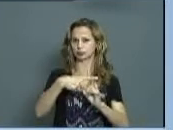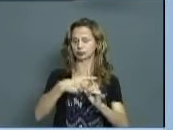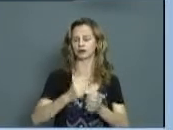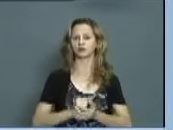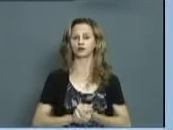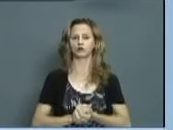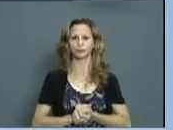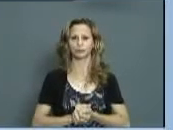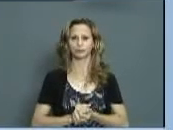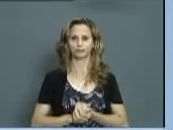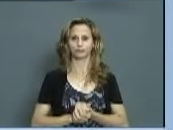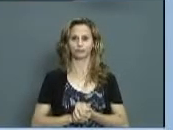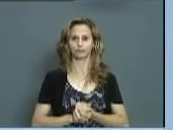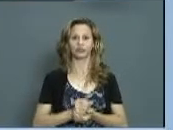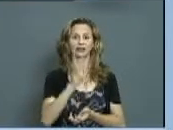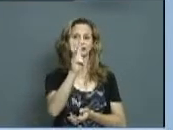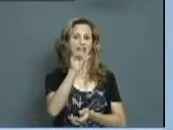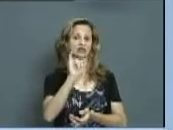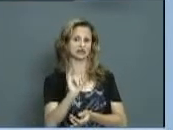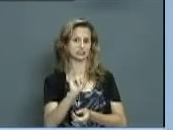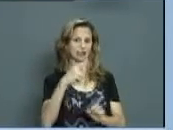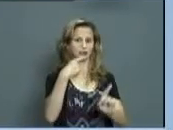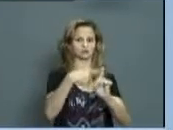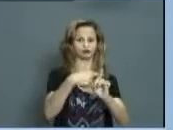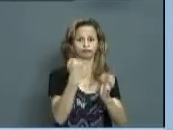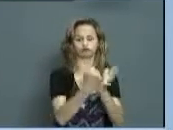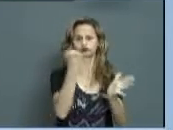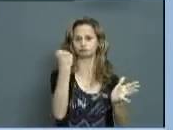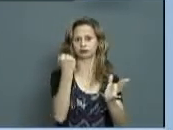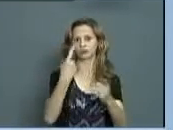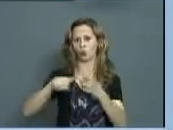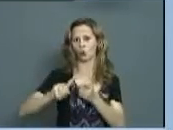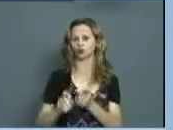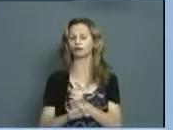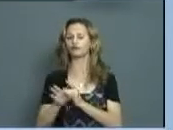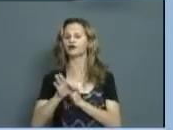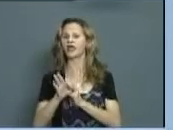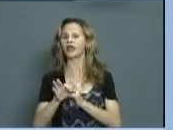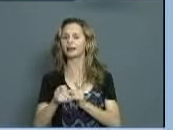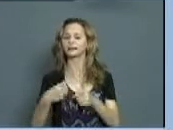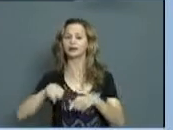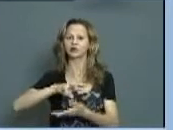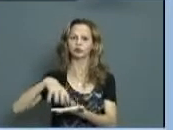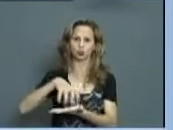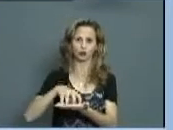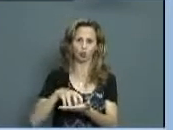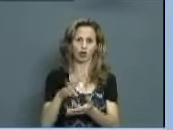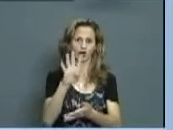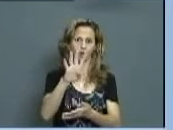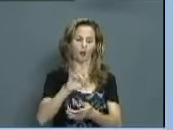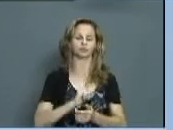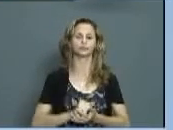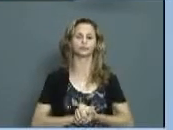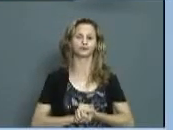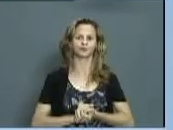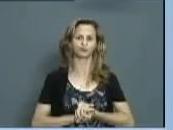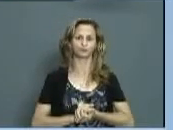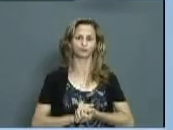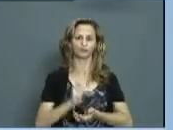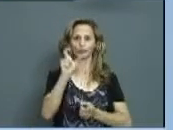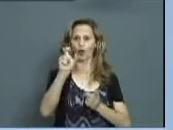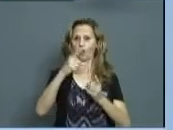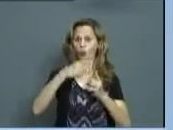Muñoz Monroy, 36 casos contactos de confirmados. Área de salud, Fray Benito, 4 pacientes también contactos de confirmados. Municipio de